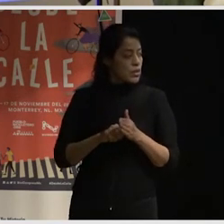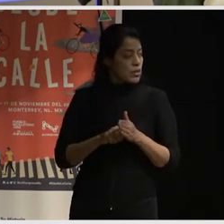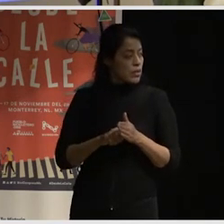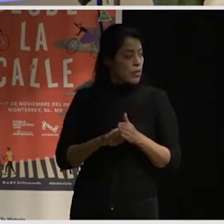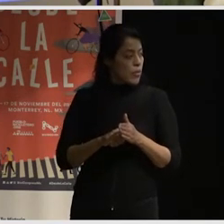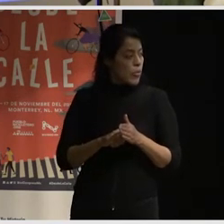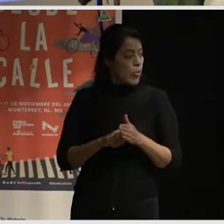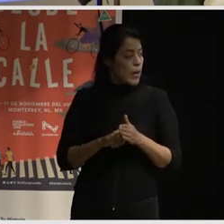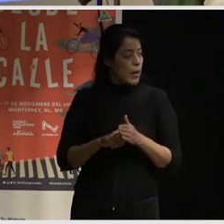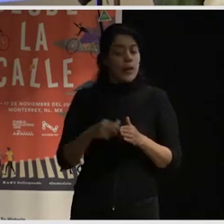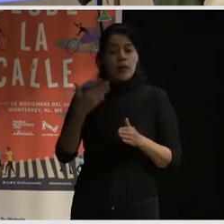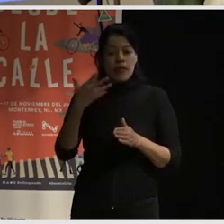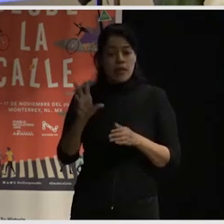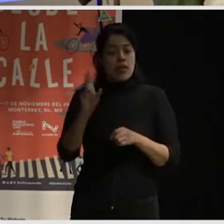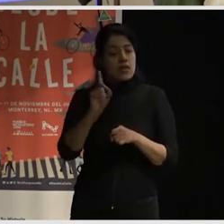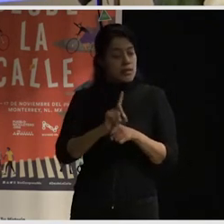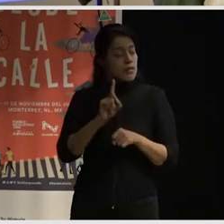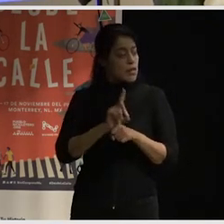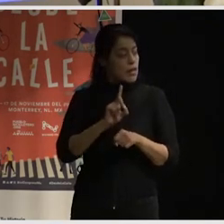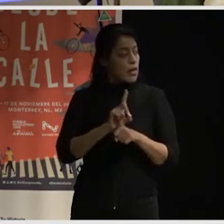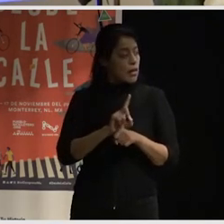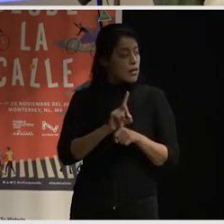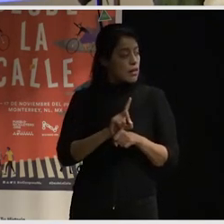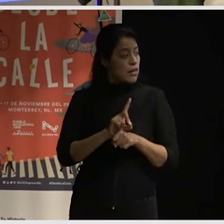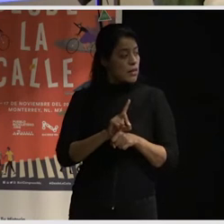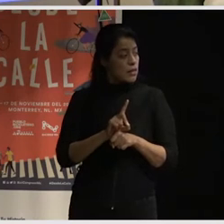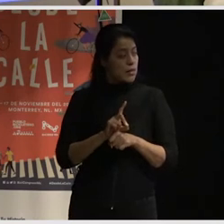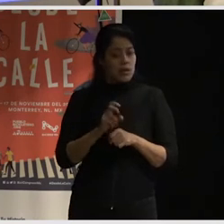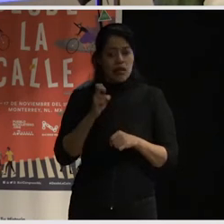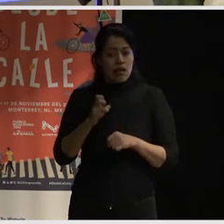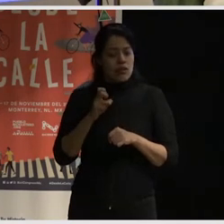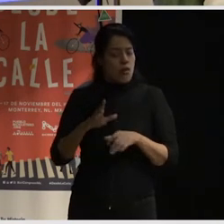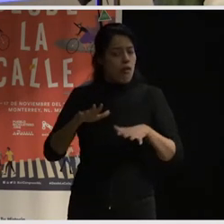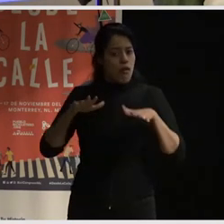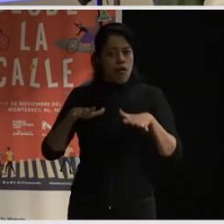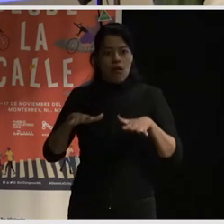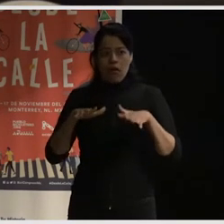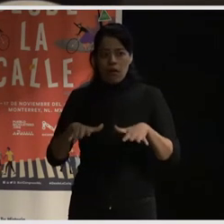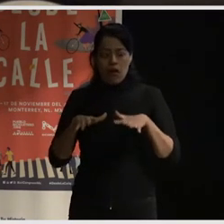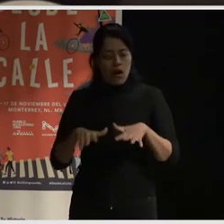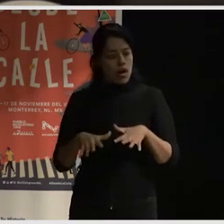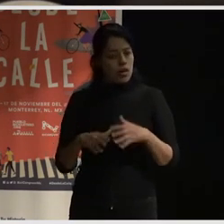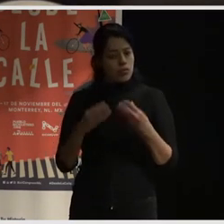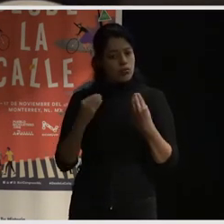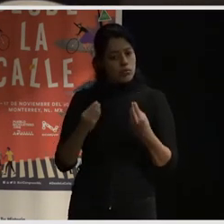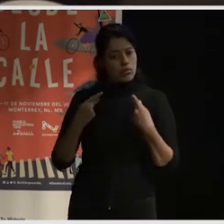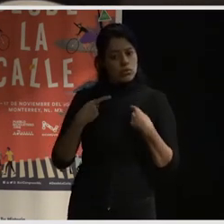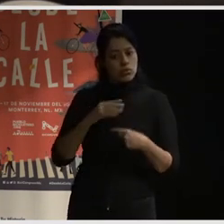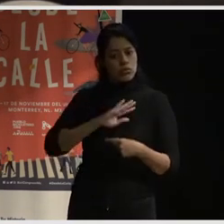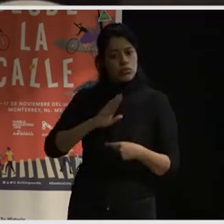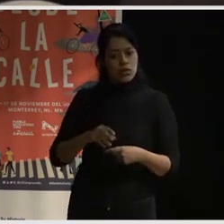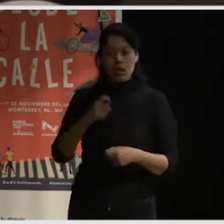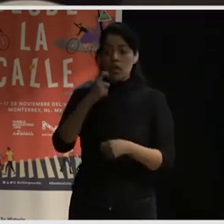digamos 10 diarias al día eso es una eso es una es un escándalo y